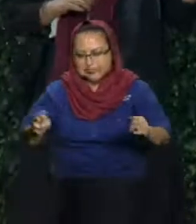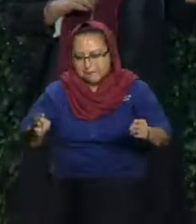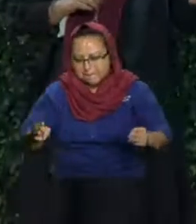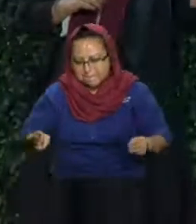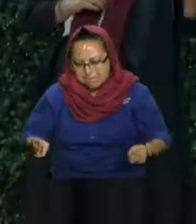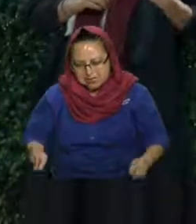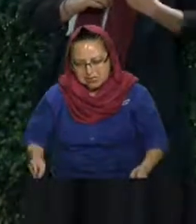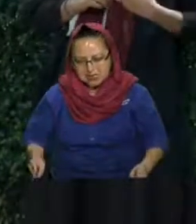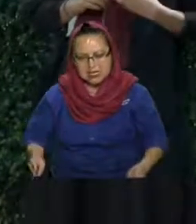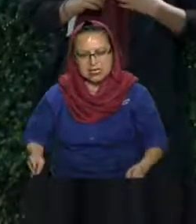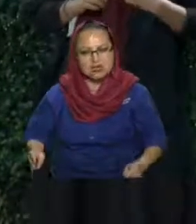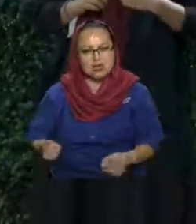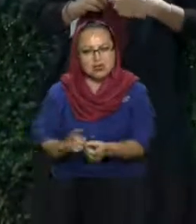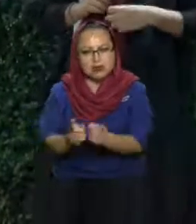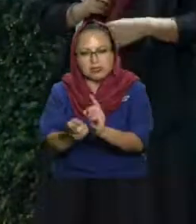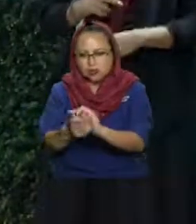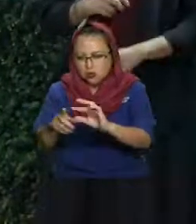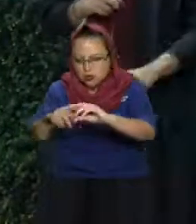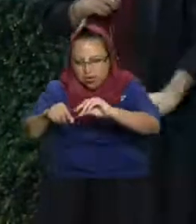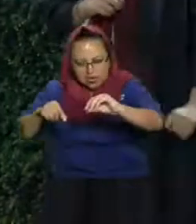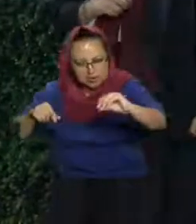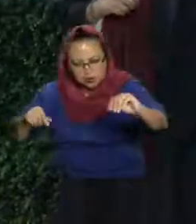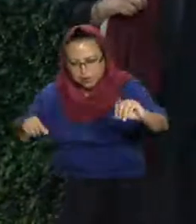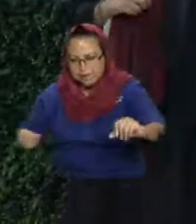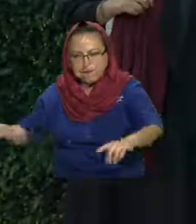su mesa se les volvió un lazo.